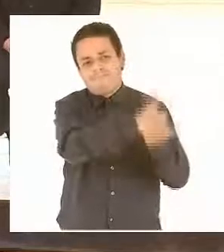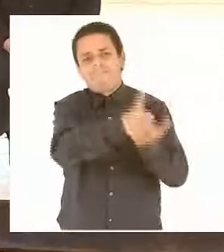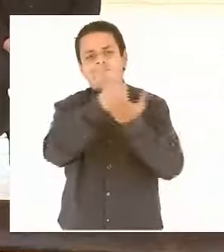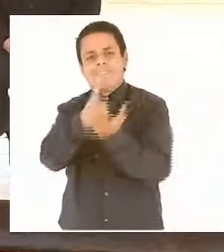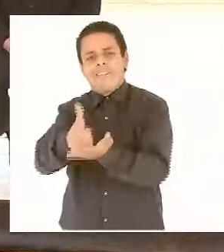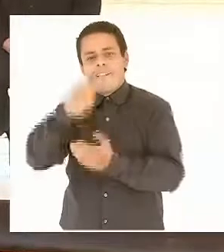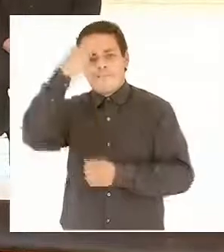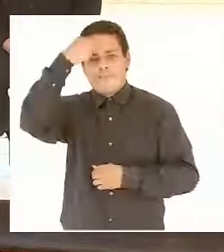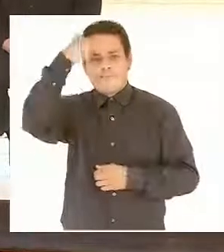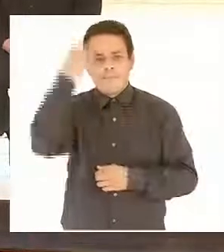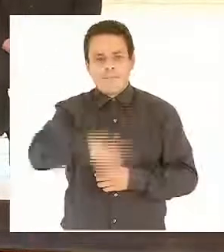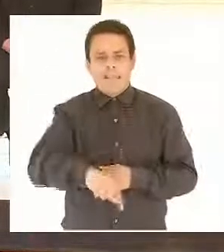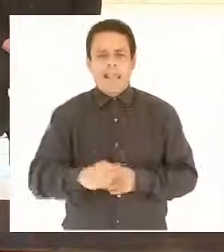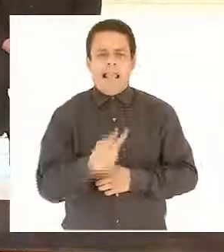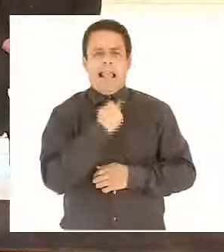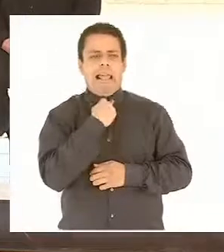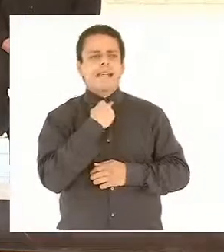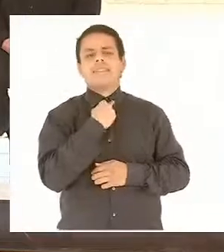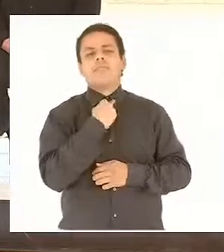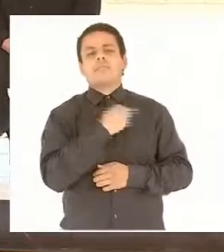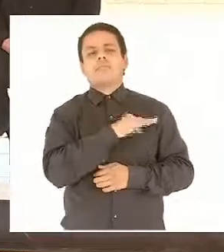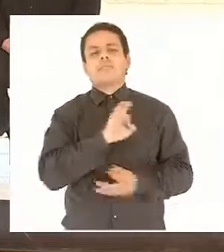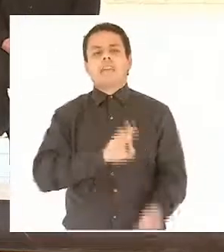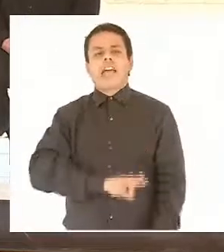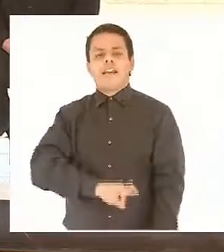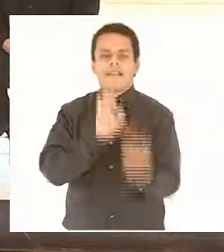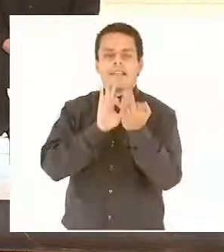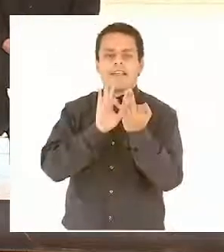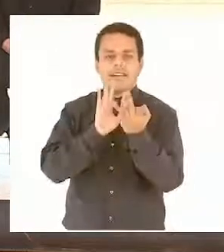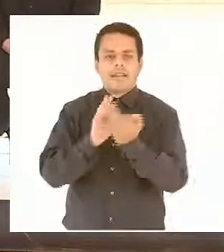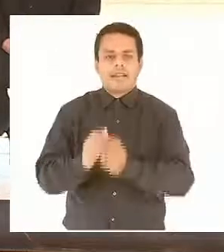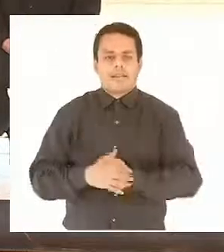para enfrentar la crisis